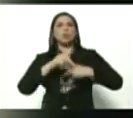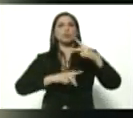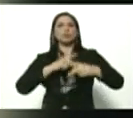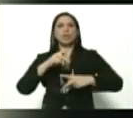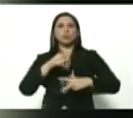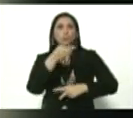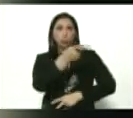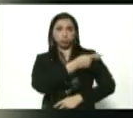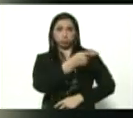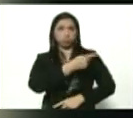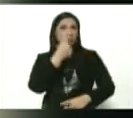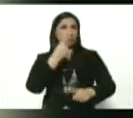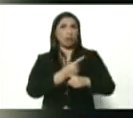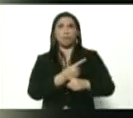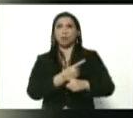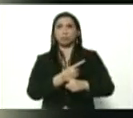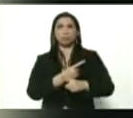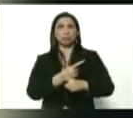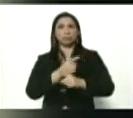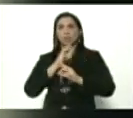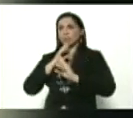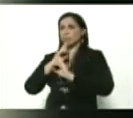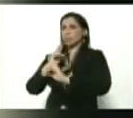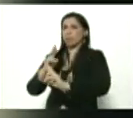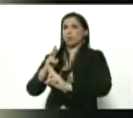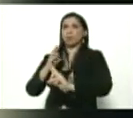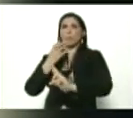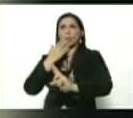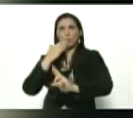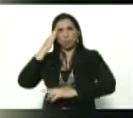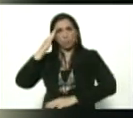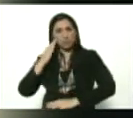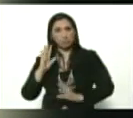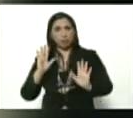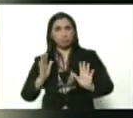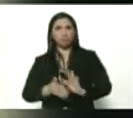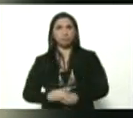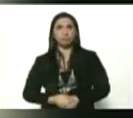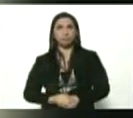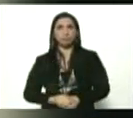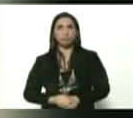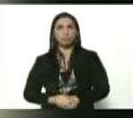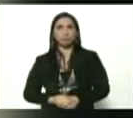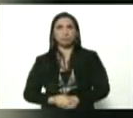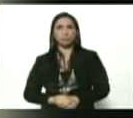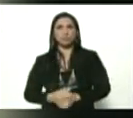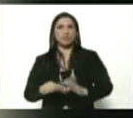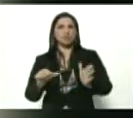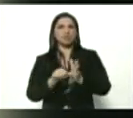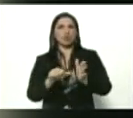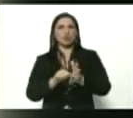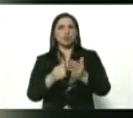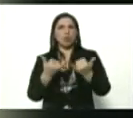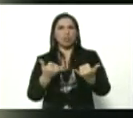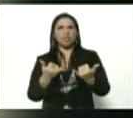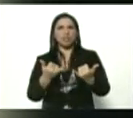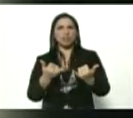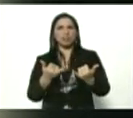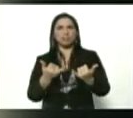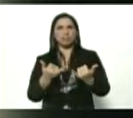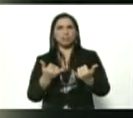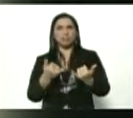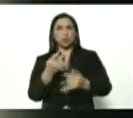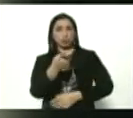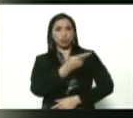ellos tendrán que responder, es un proceso militar, y dónde se encuentran al momento los